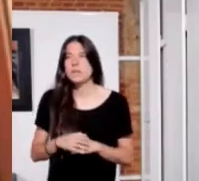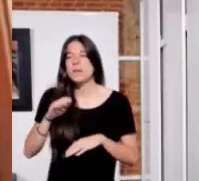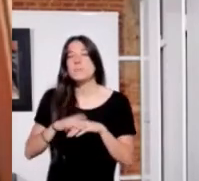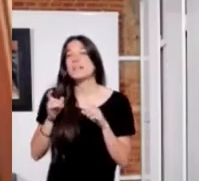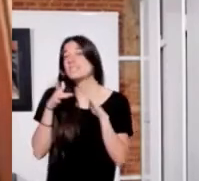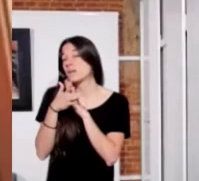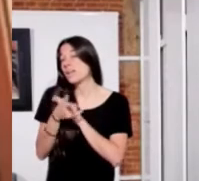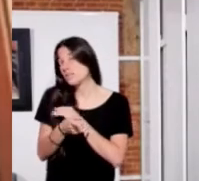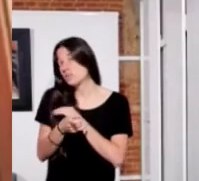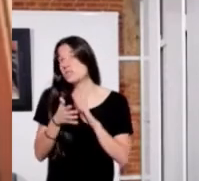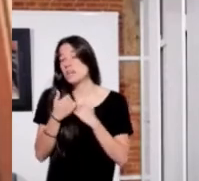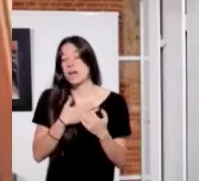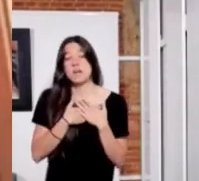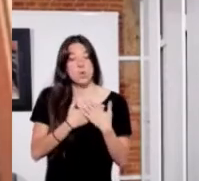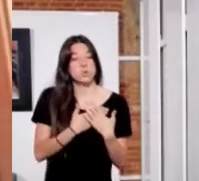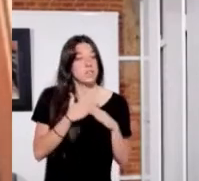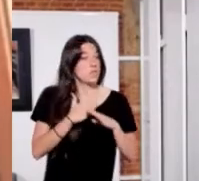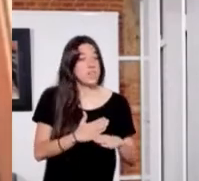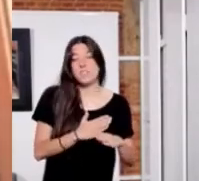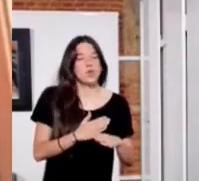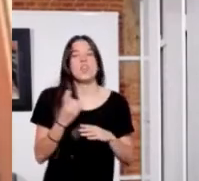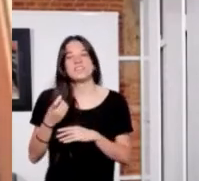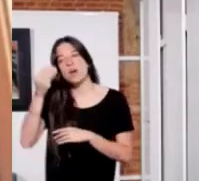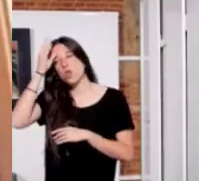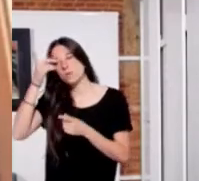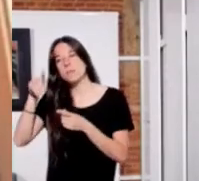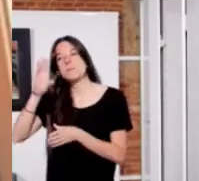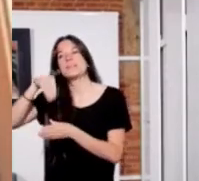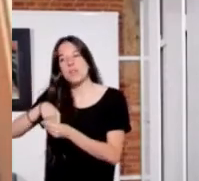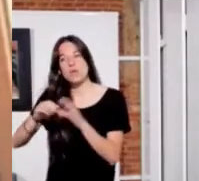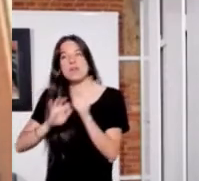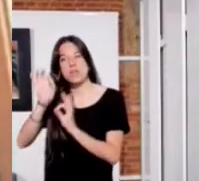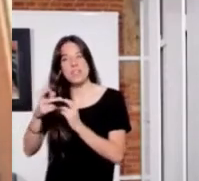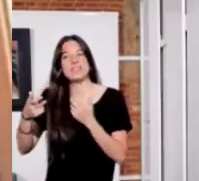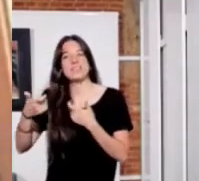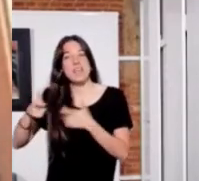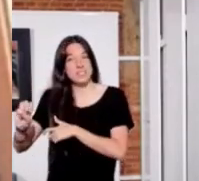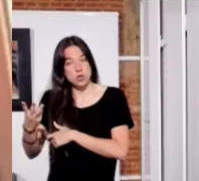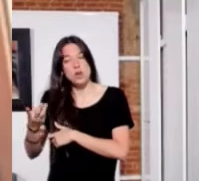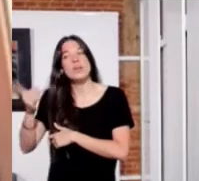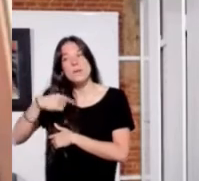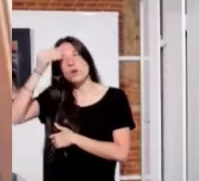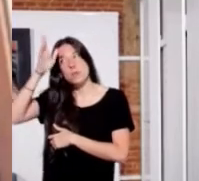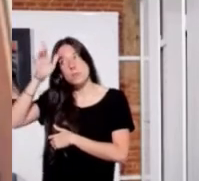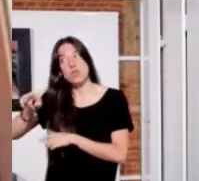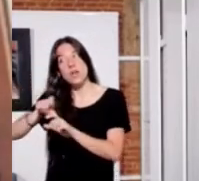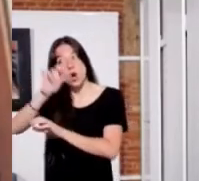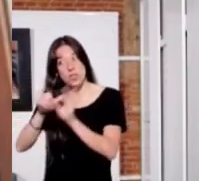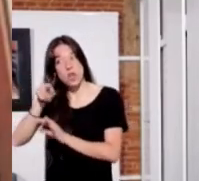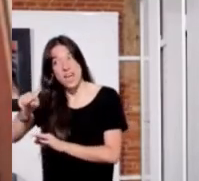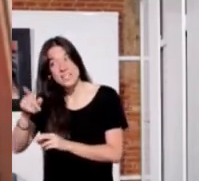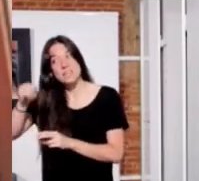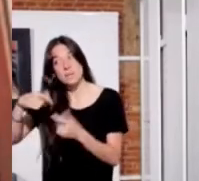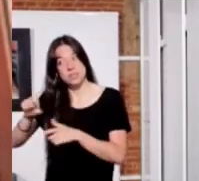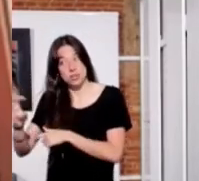que no basta con la buena voluntad, sino que hace falta conocimientos y pertenencia a una organización del tercer sector y conocimiento de esa organización y del tercer